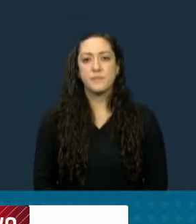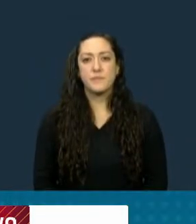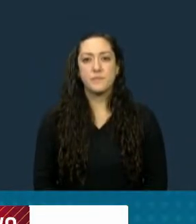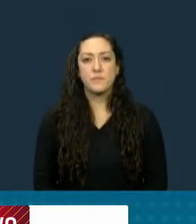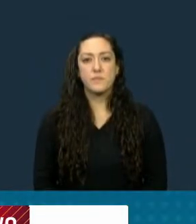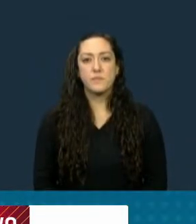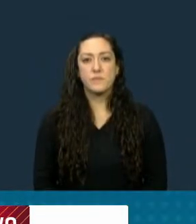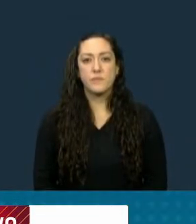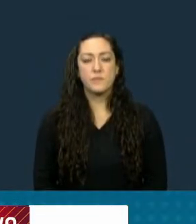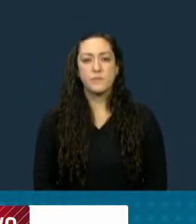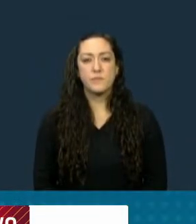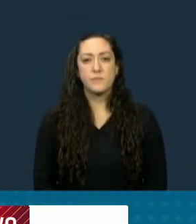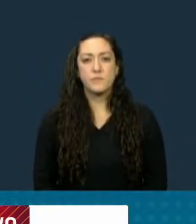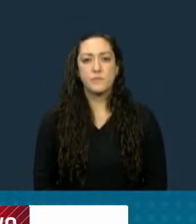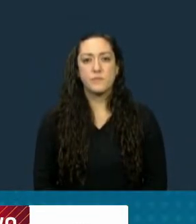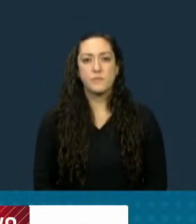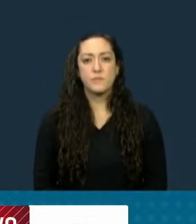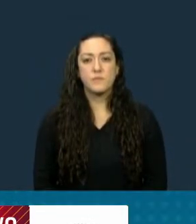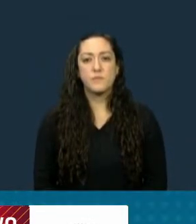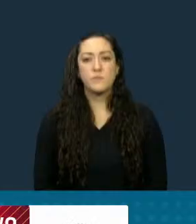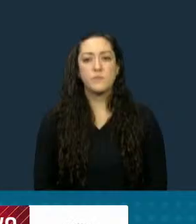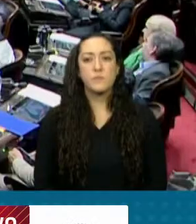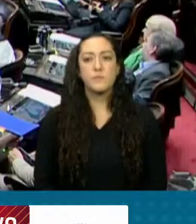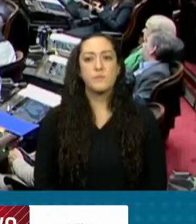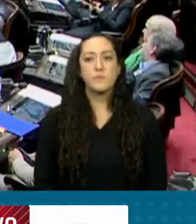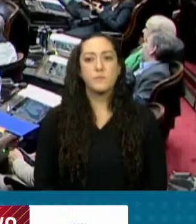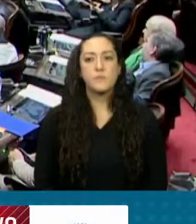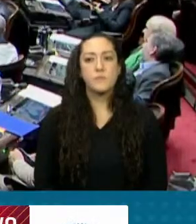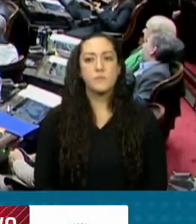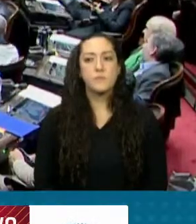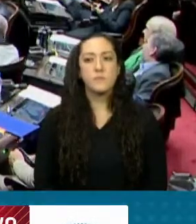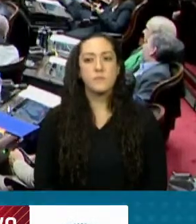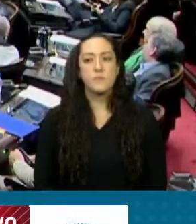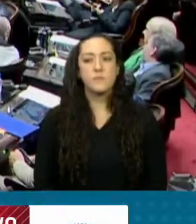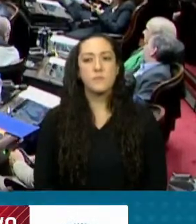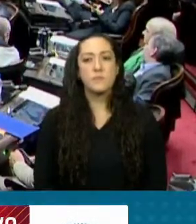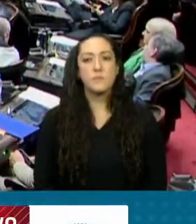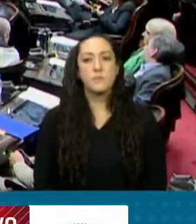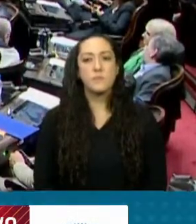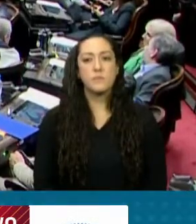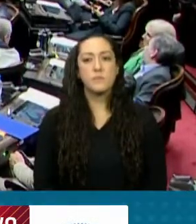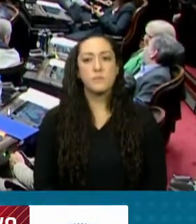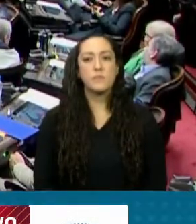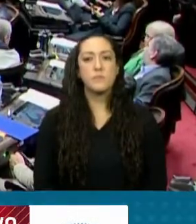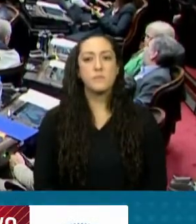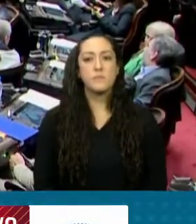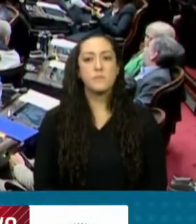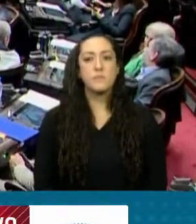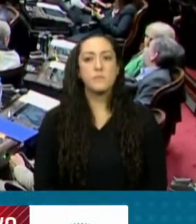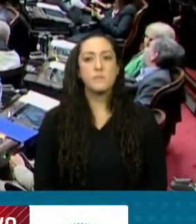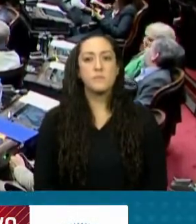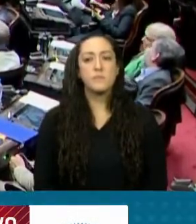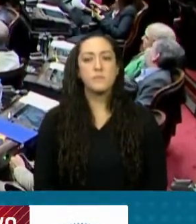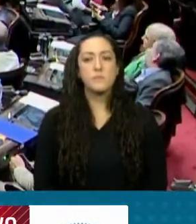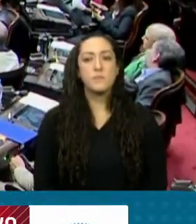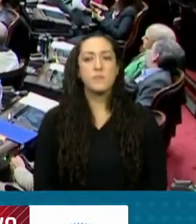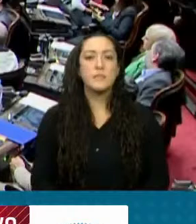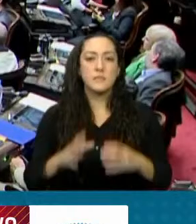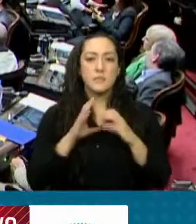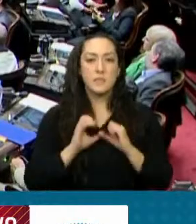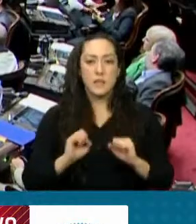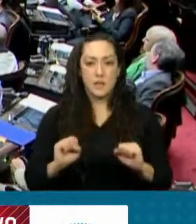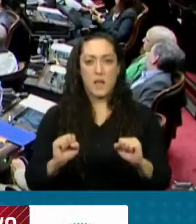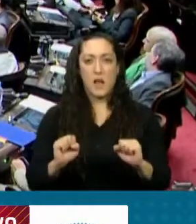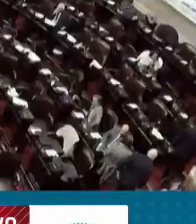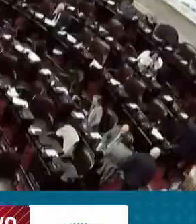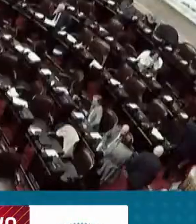no van a poder jubilarse, y 8 de cada 10 varones en esta relación tampoco, que son personas que ya están en edad de jubilarse, pero